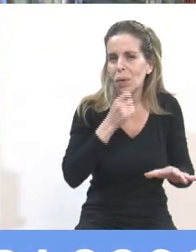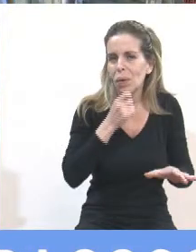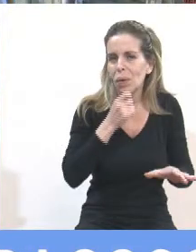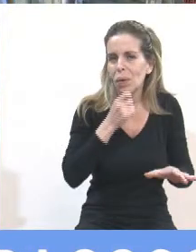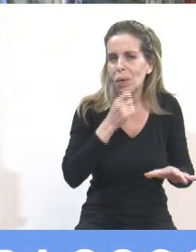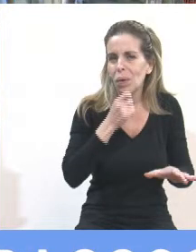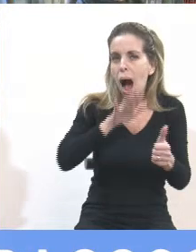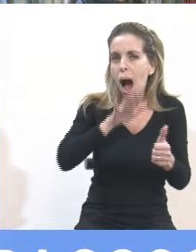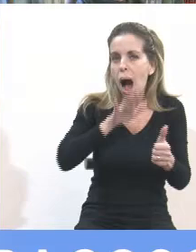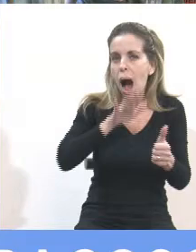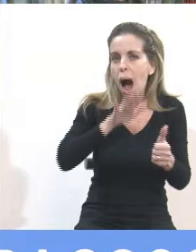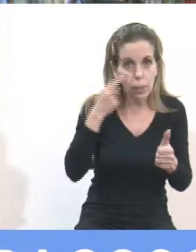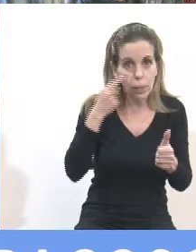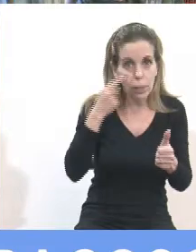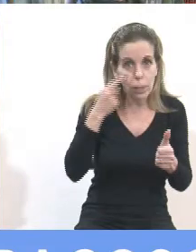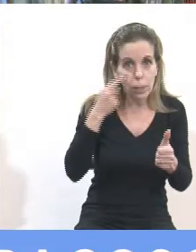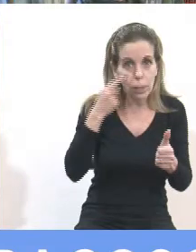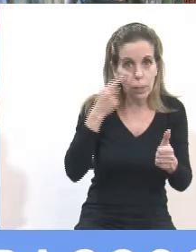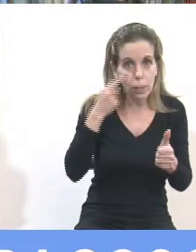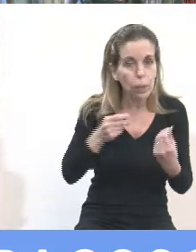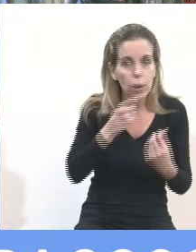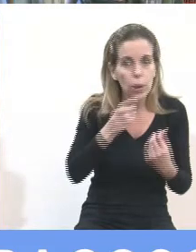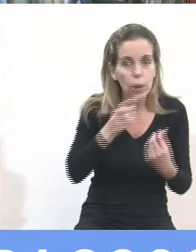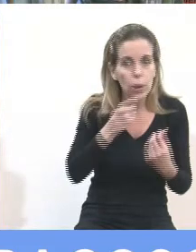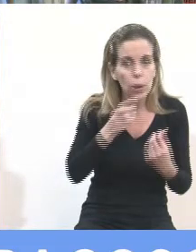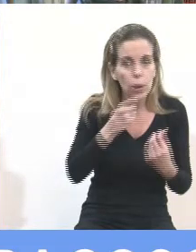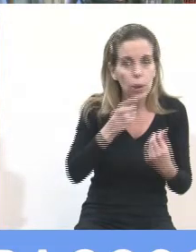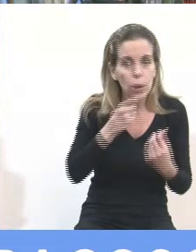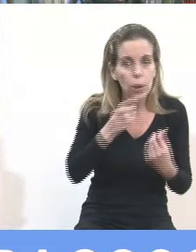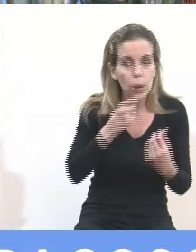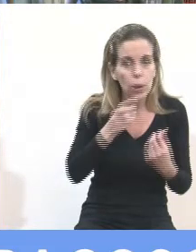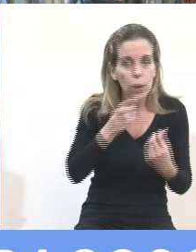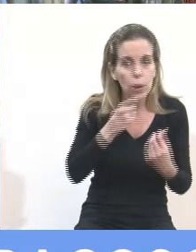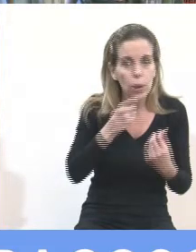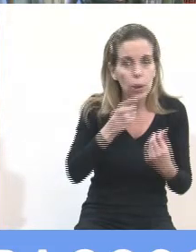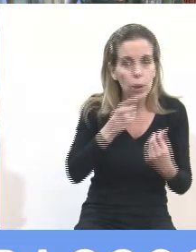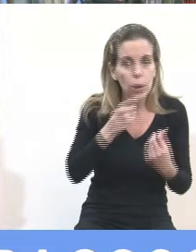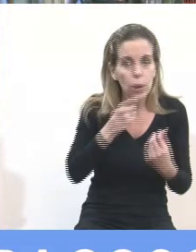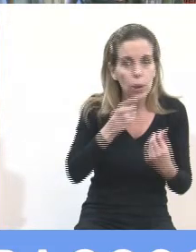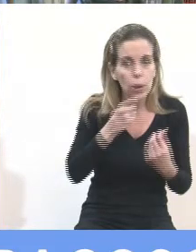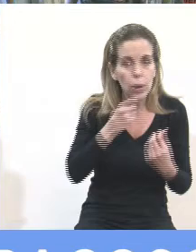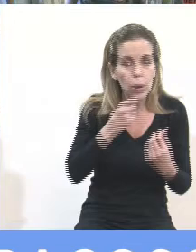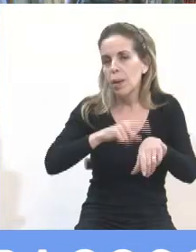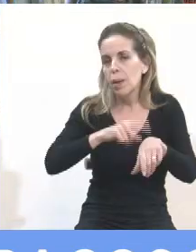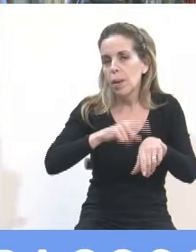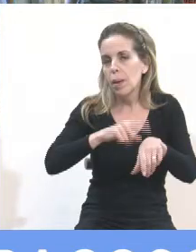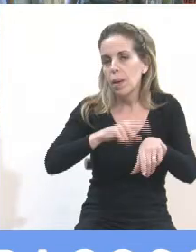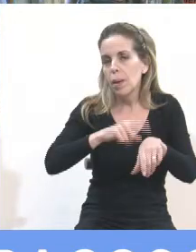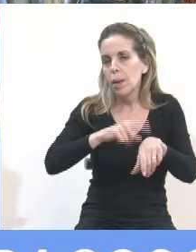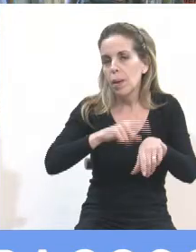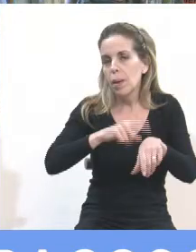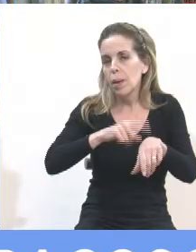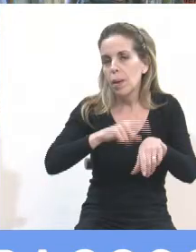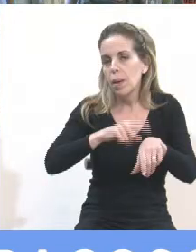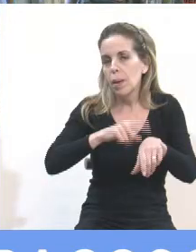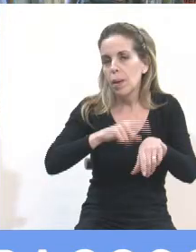esto tenemos que tenerlo en cuenta, un acosador entrenado necesita solo 12 minutos para hacer que una niña se